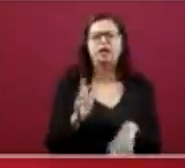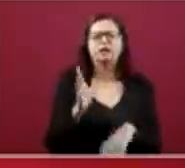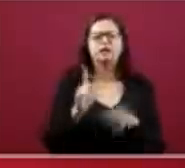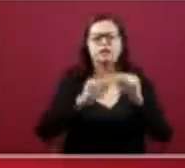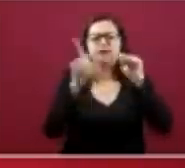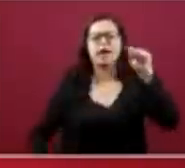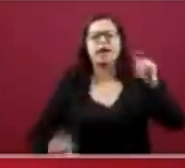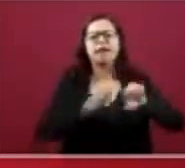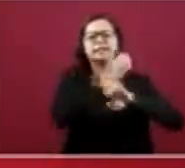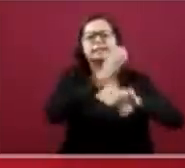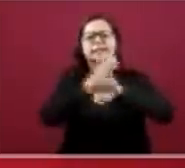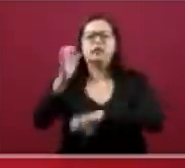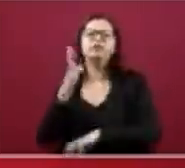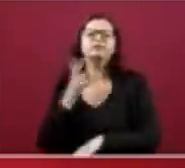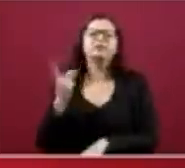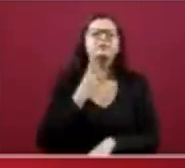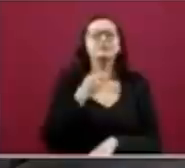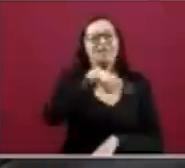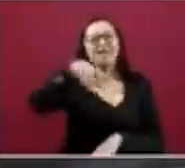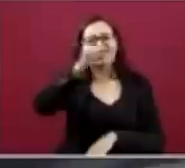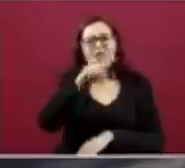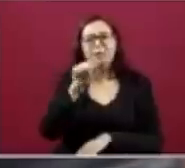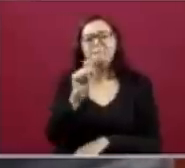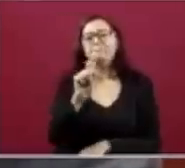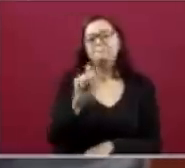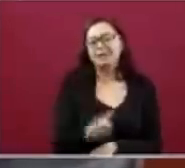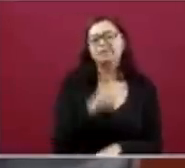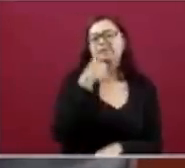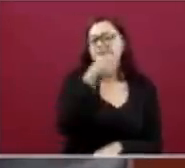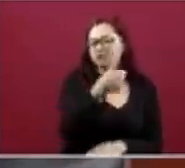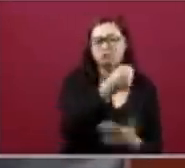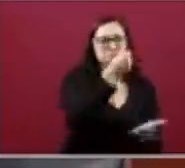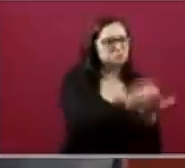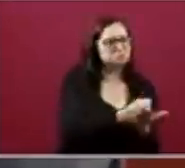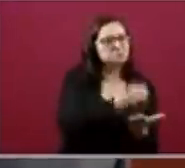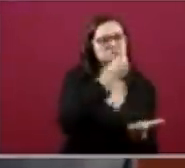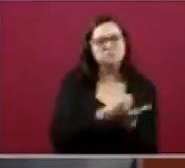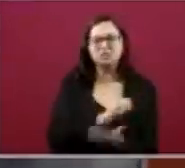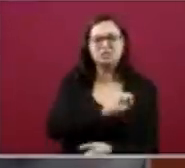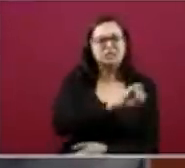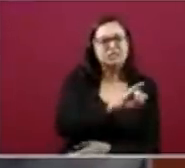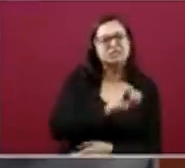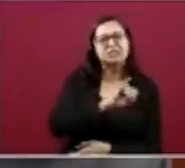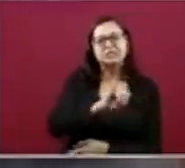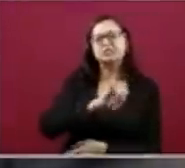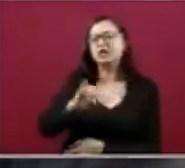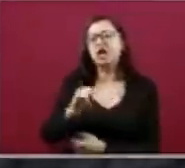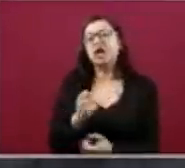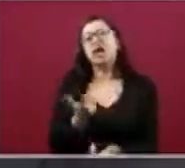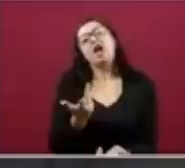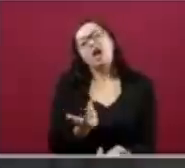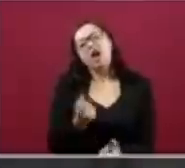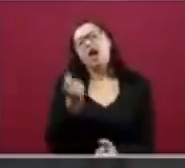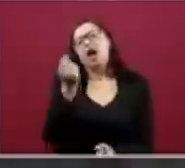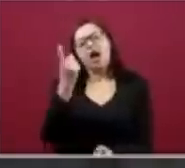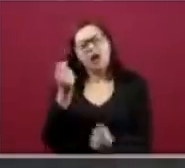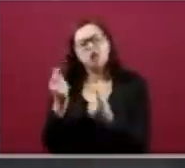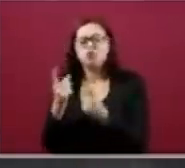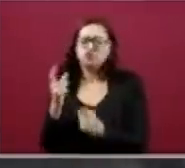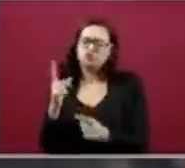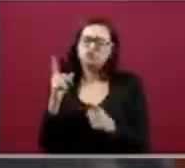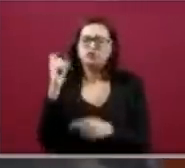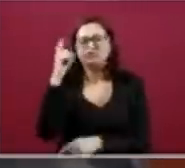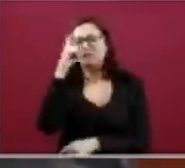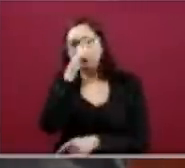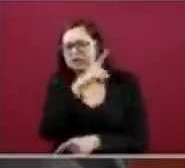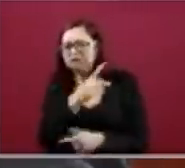congresos locales. Vamos muy bien, en algunos casos se demora porque cada legislatura